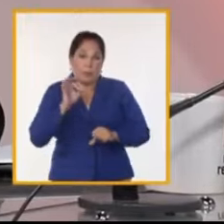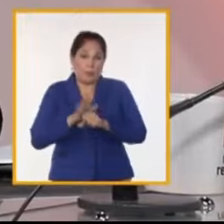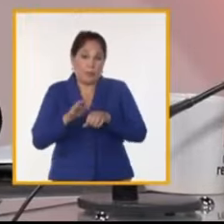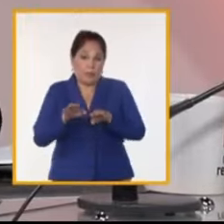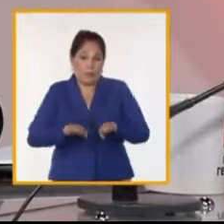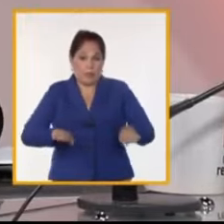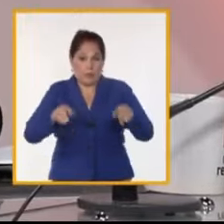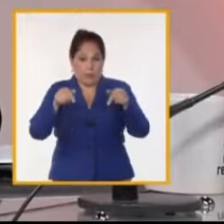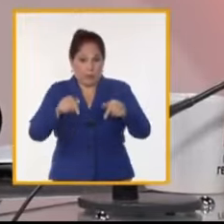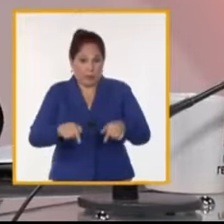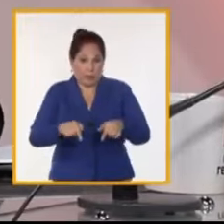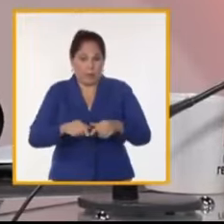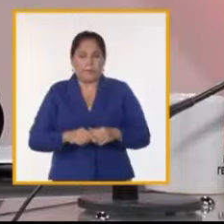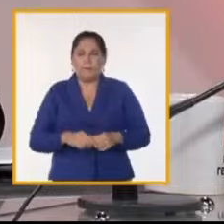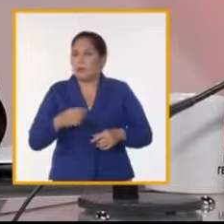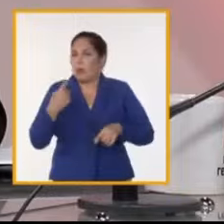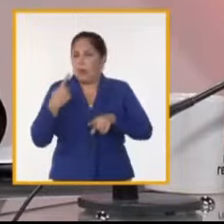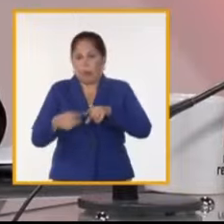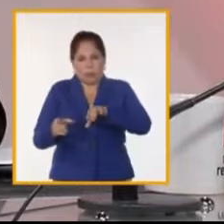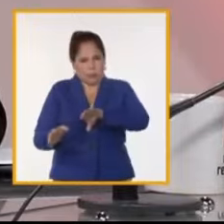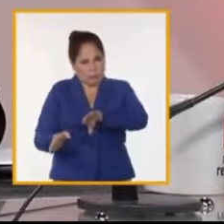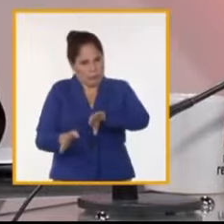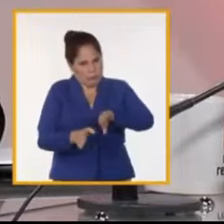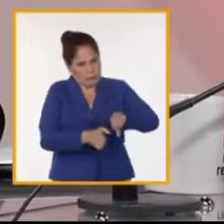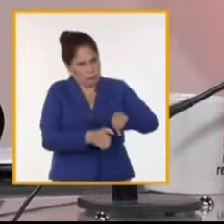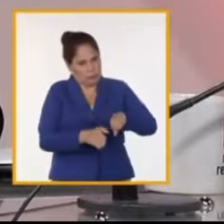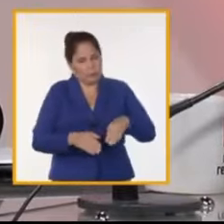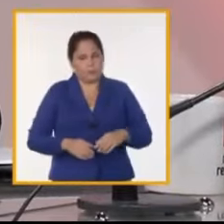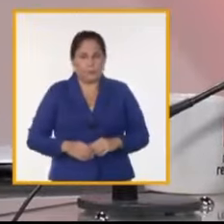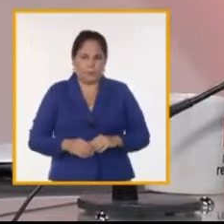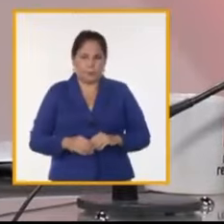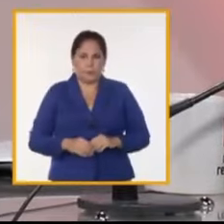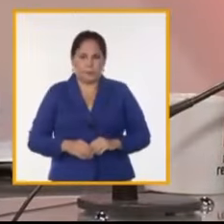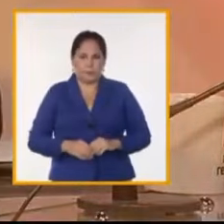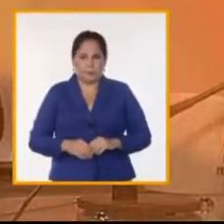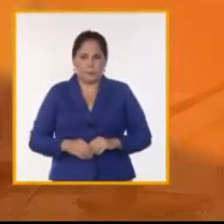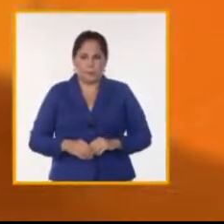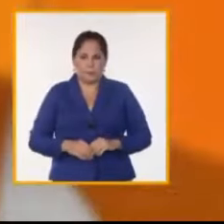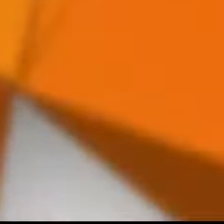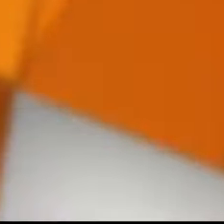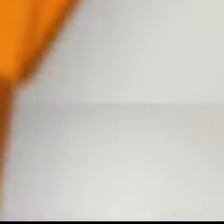mesa redonda hablemos entonces de otros temas que han marcado la última semana